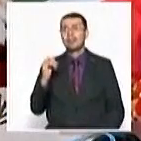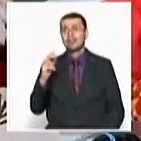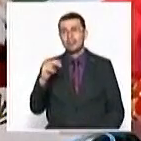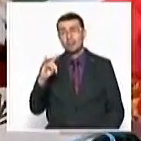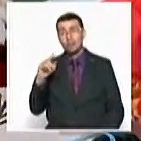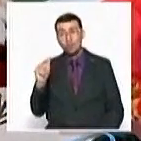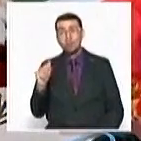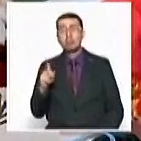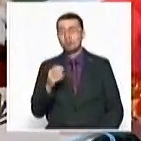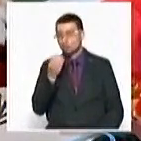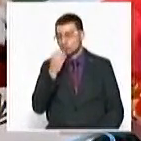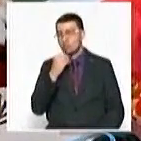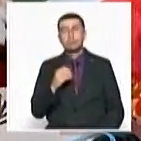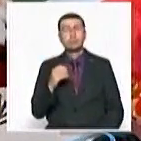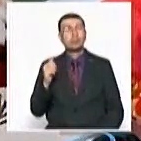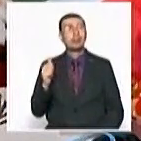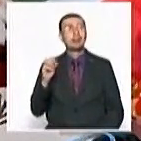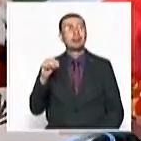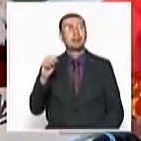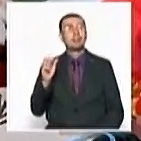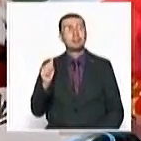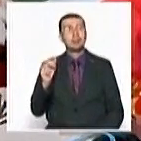excelente, amaranto.